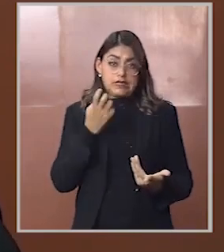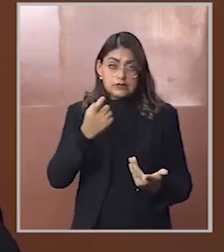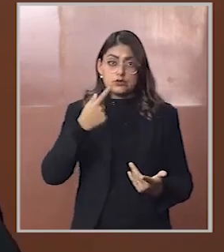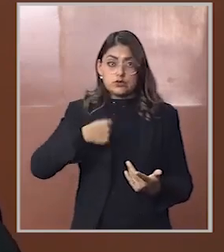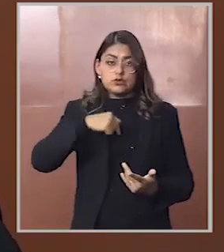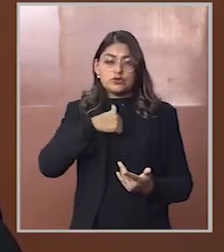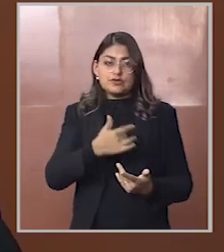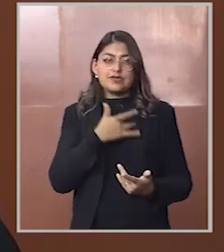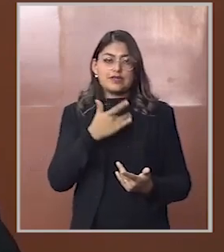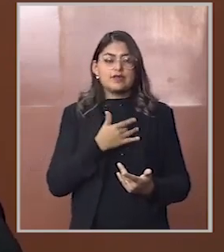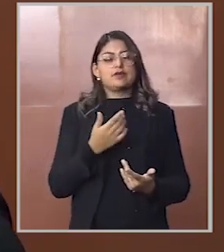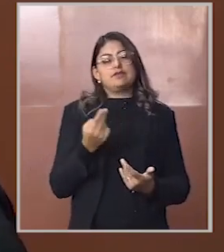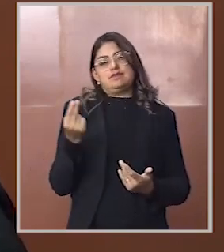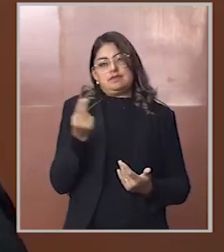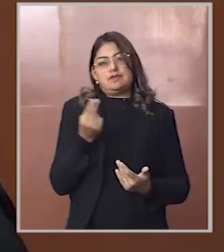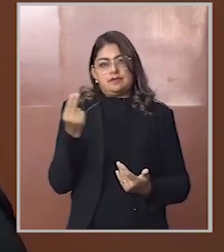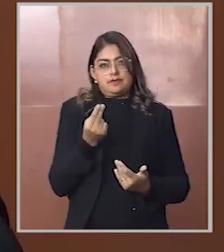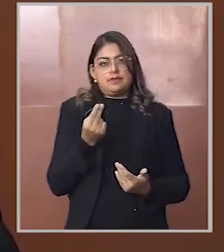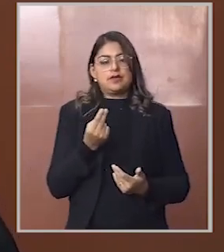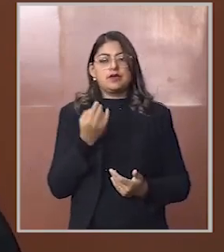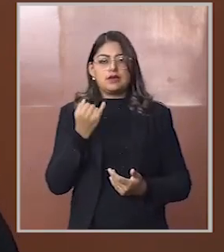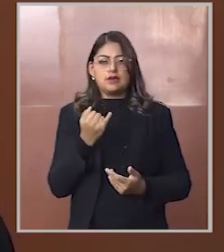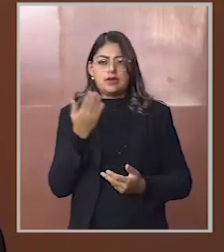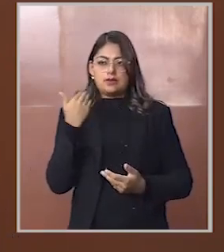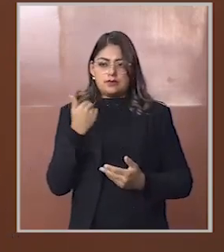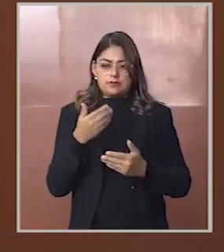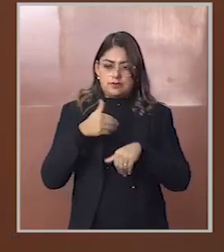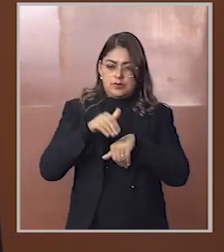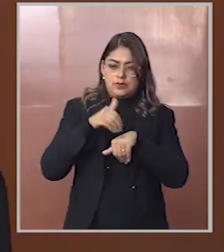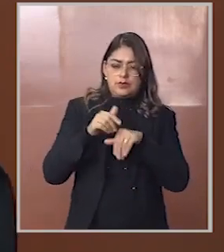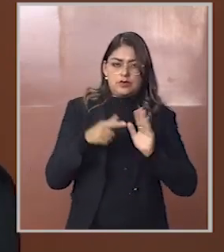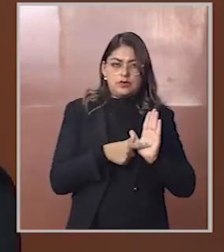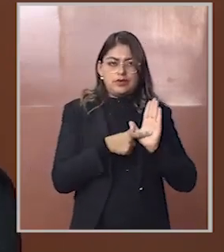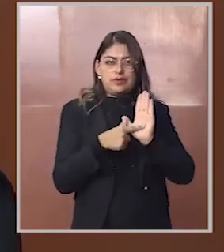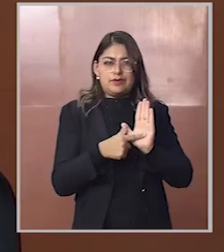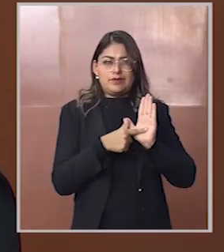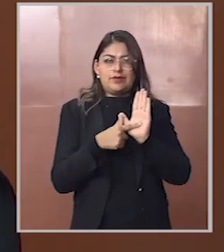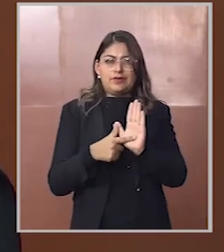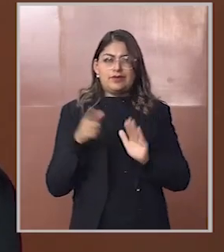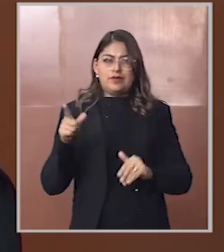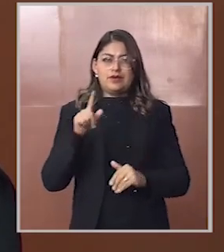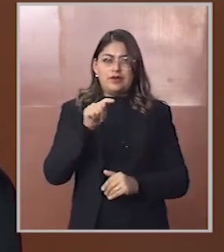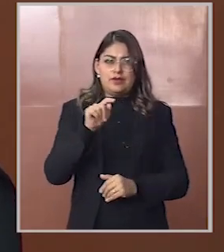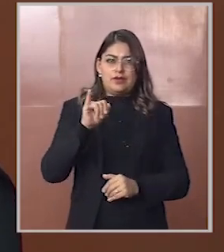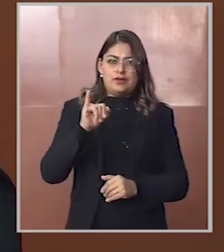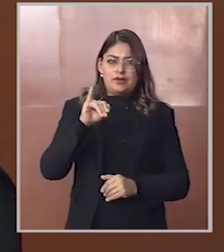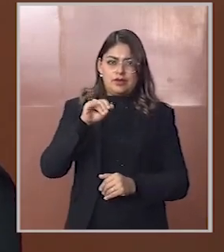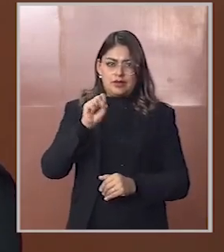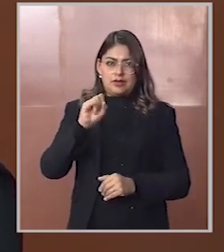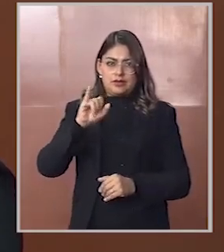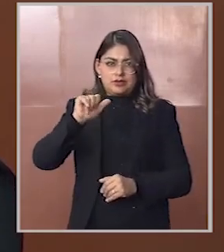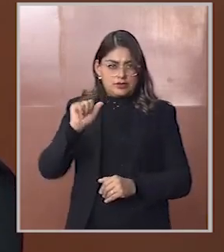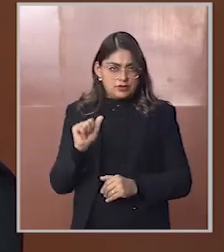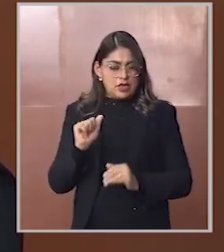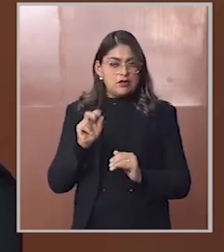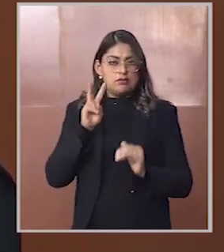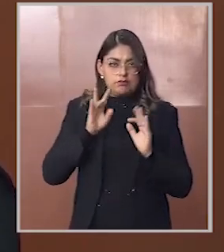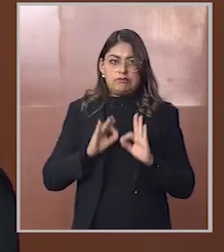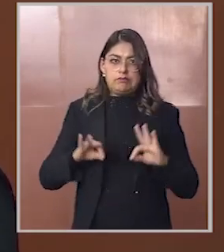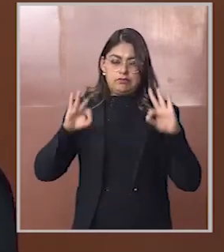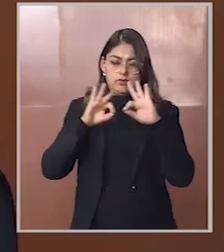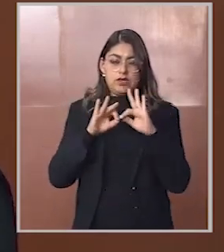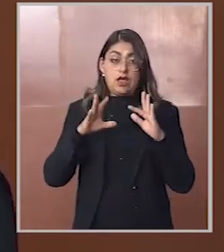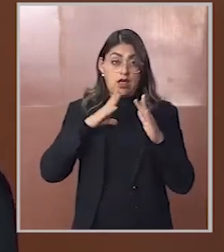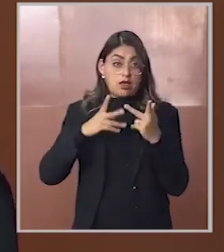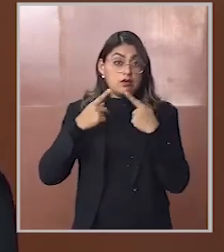parece eh fundamental y Y estos datos que nos compartía taisa tan importantes digamos so la